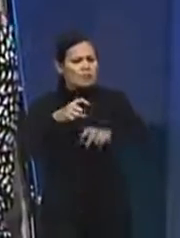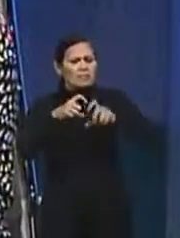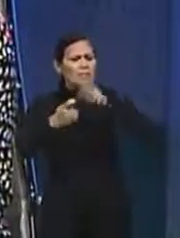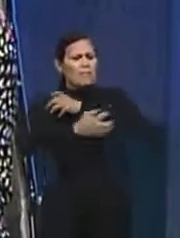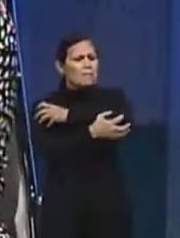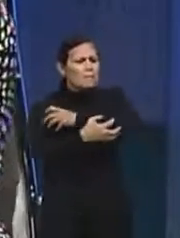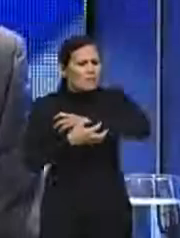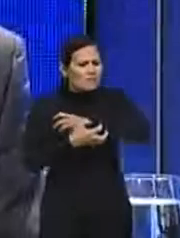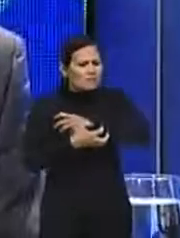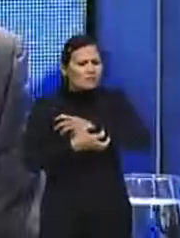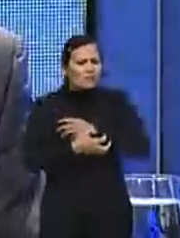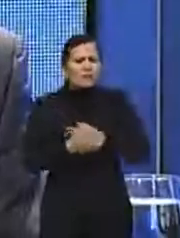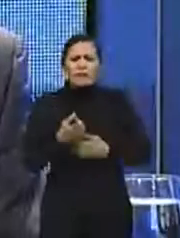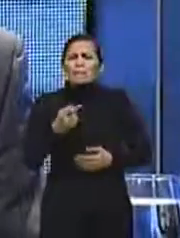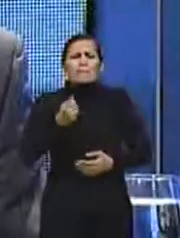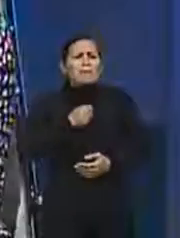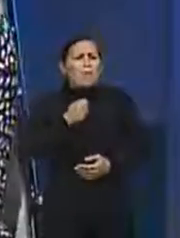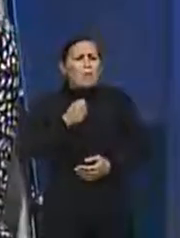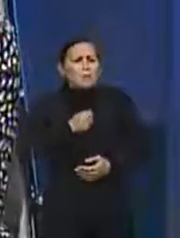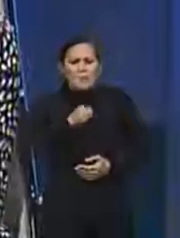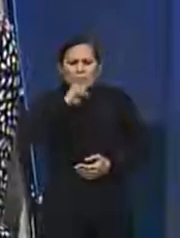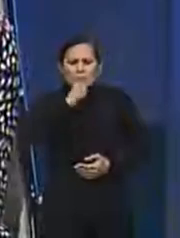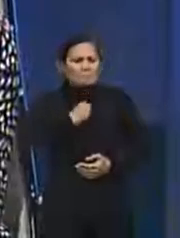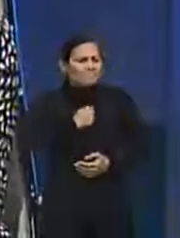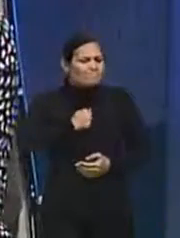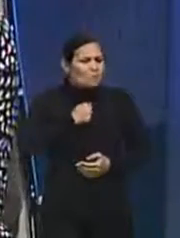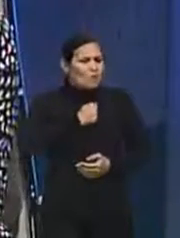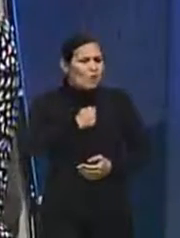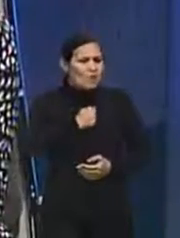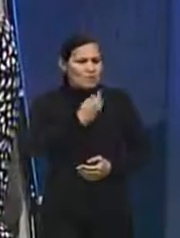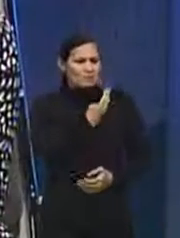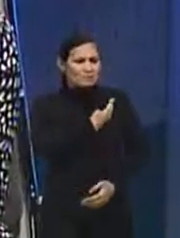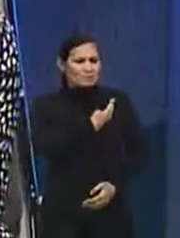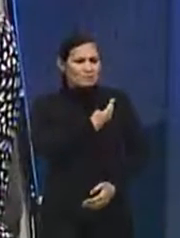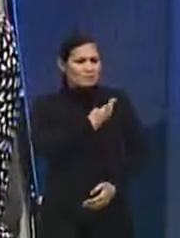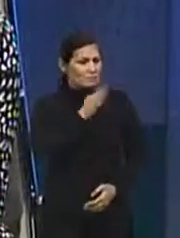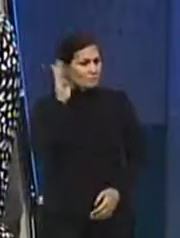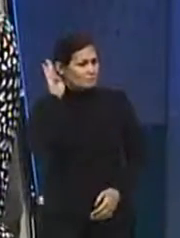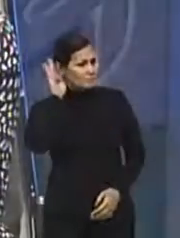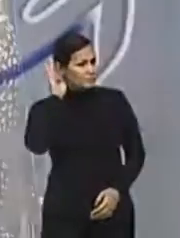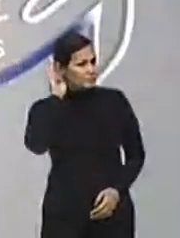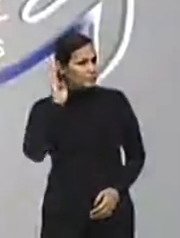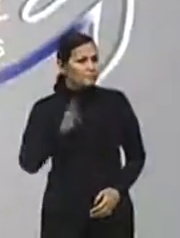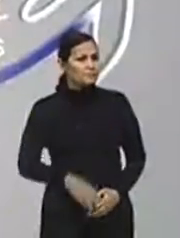también ustedes. ¿Qué le preocupa y le duele a Francisco? Vamos a escucharlo.